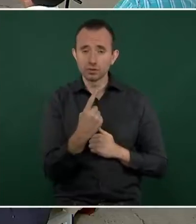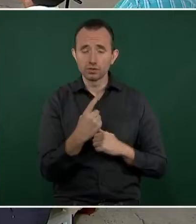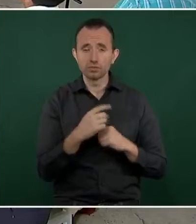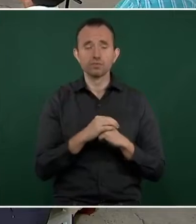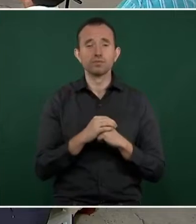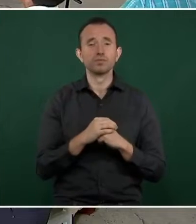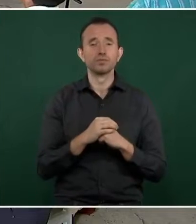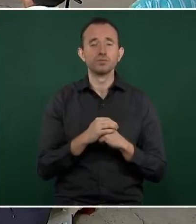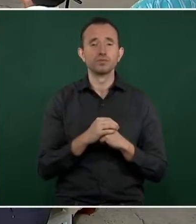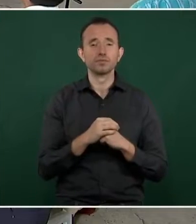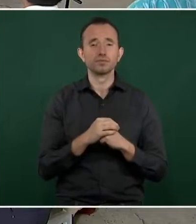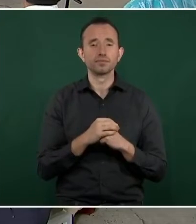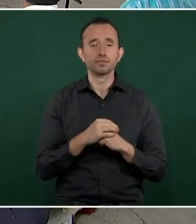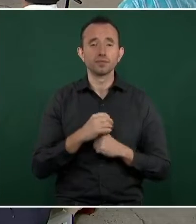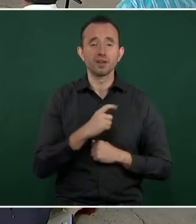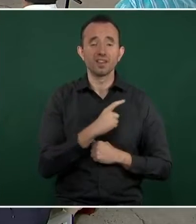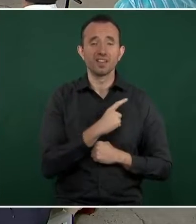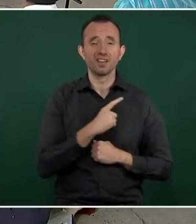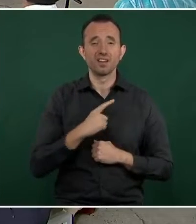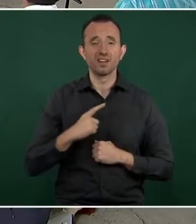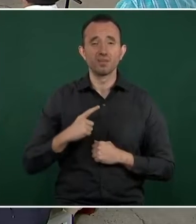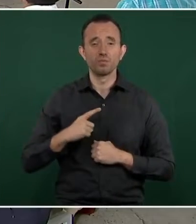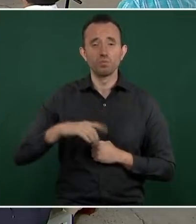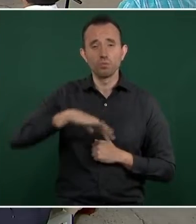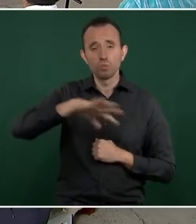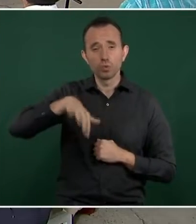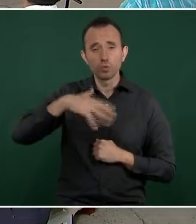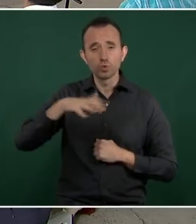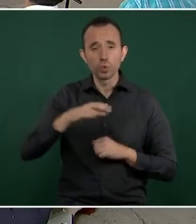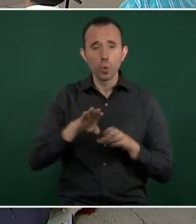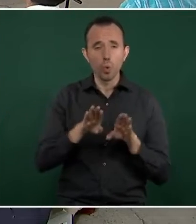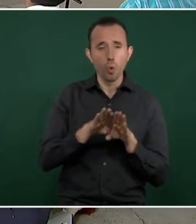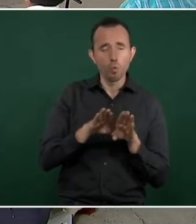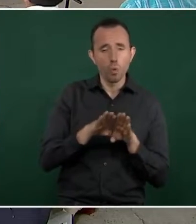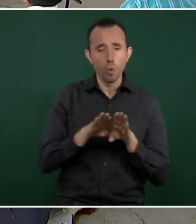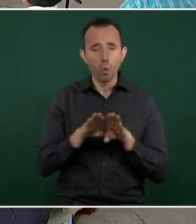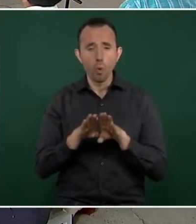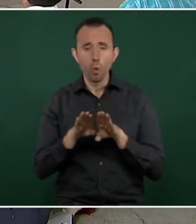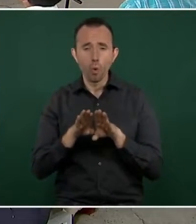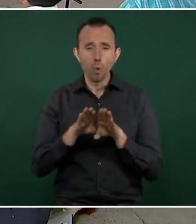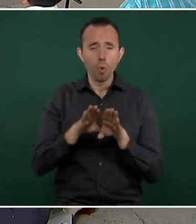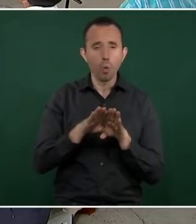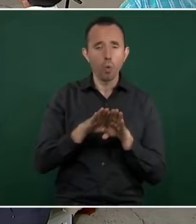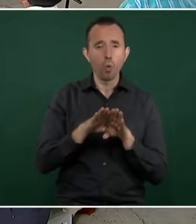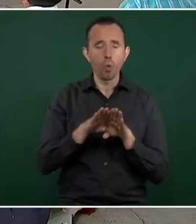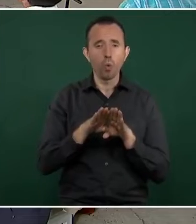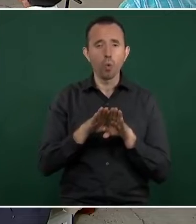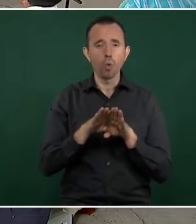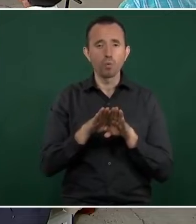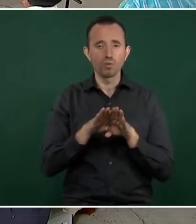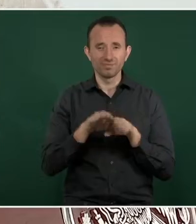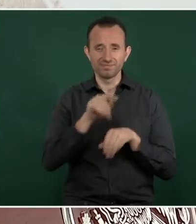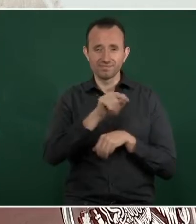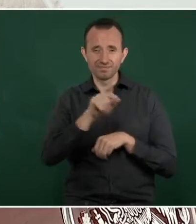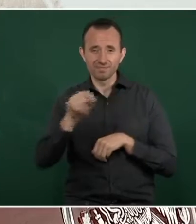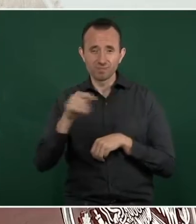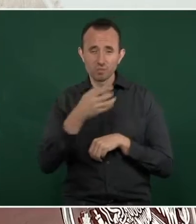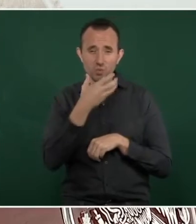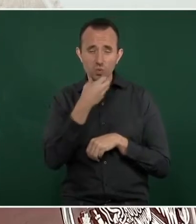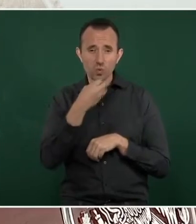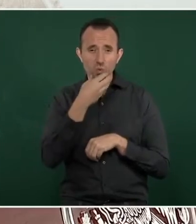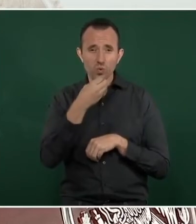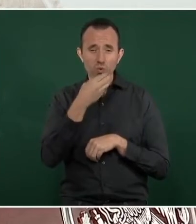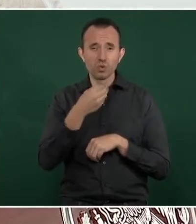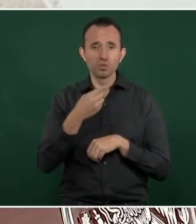tiene que buscar la forma de que estos compañeros tengan